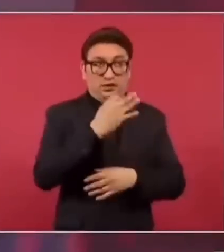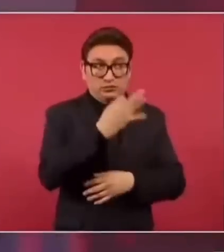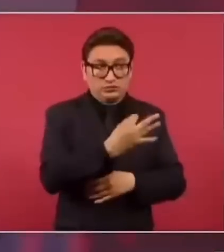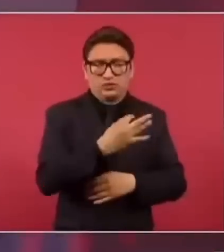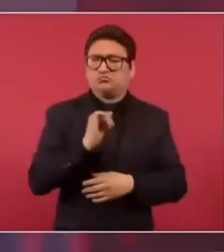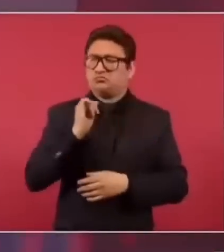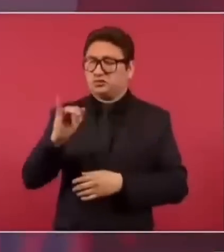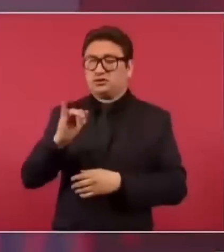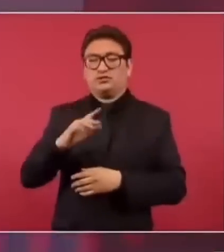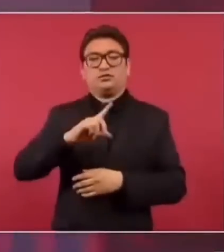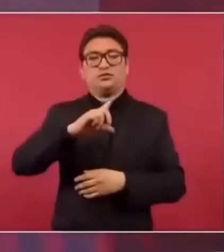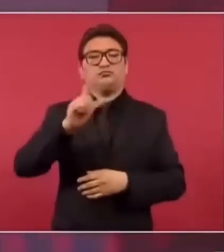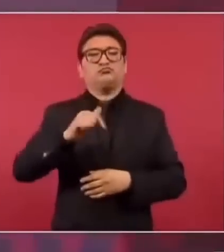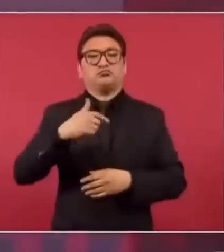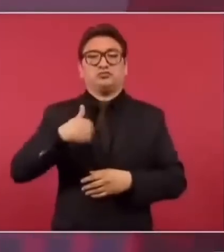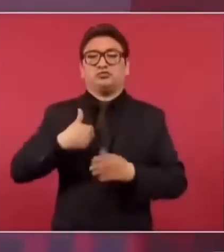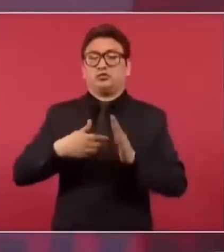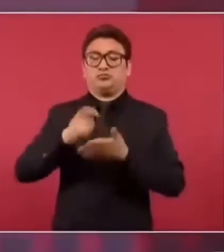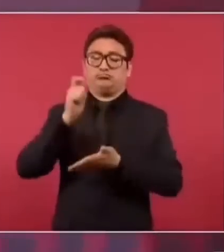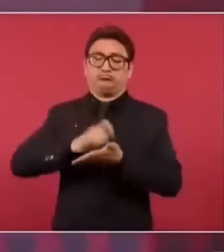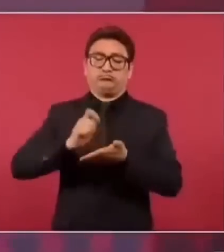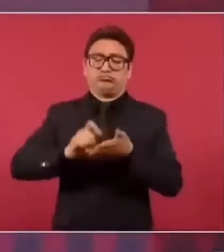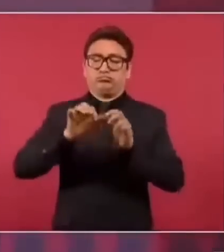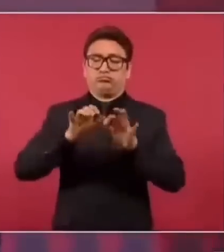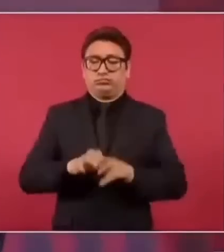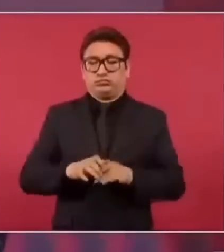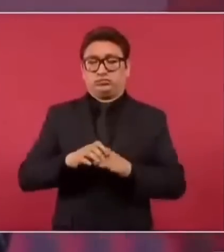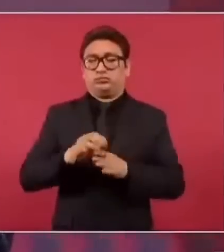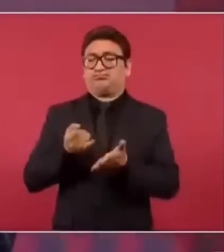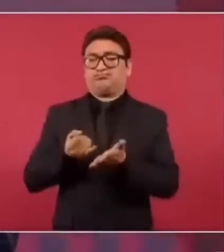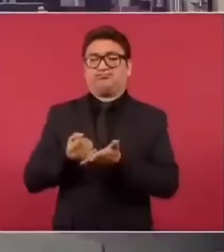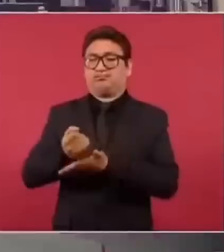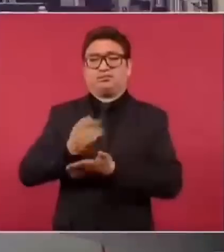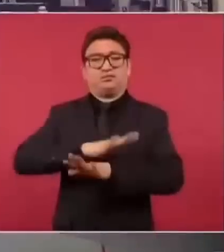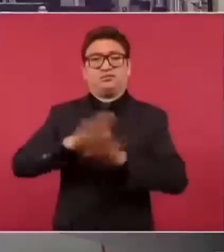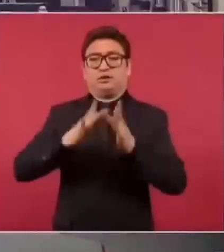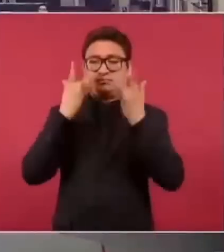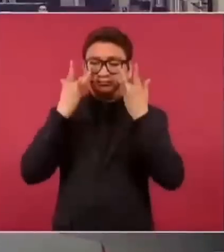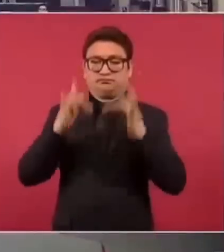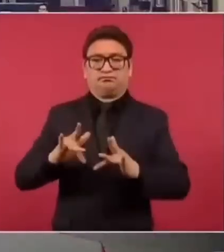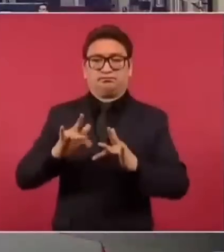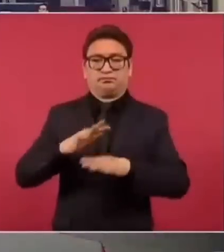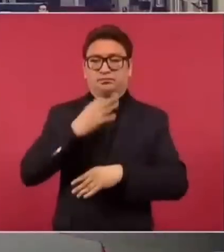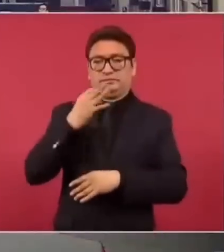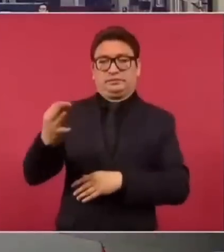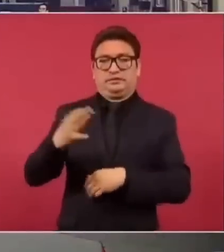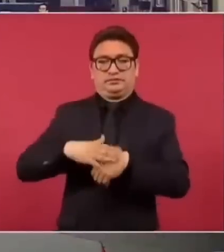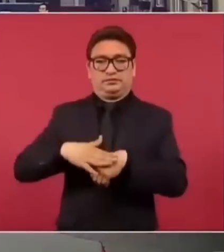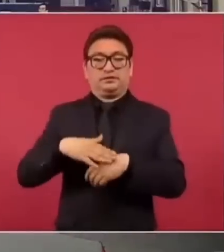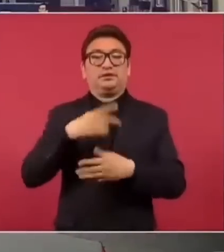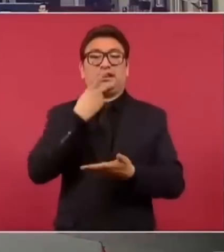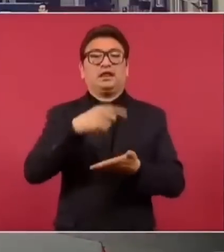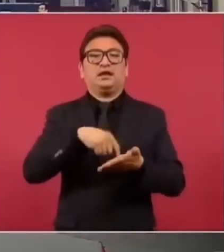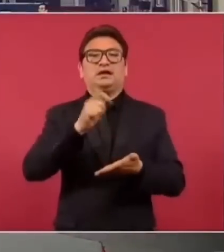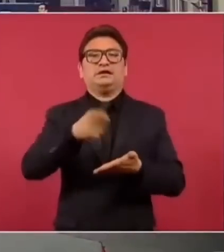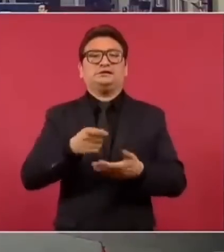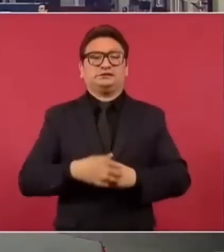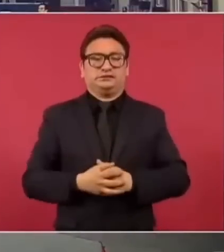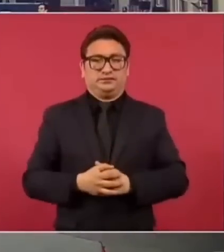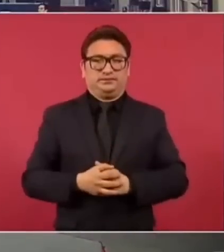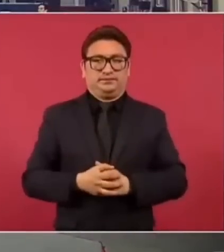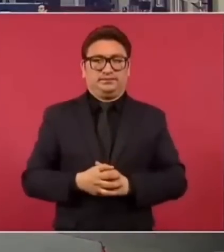y escribí una renuncia que es histórica, que palabras más, palabras menos, dice,